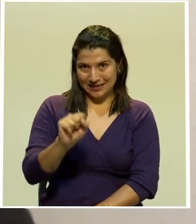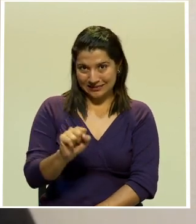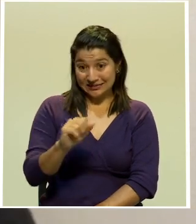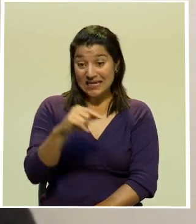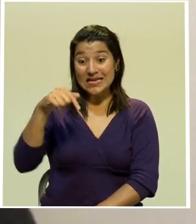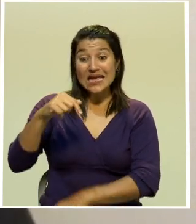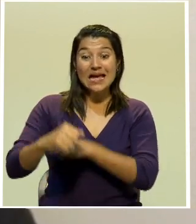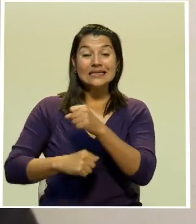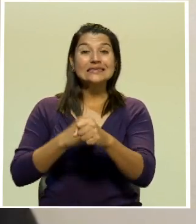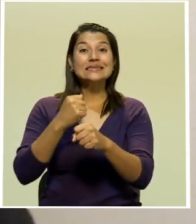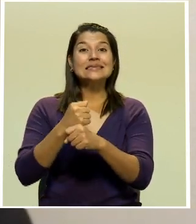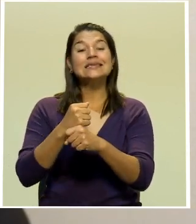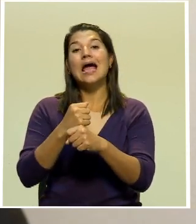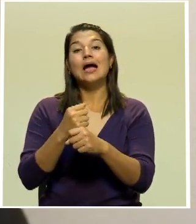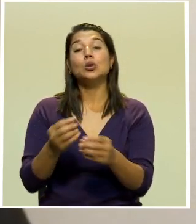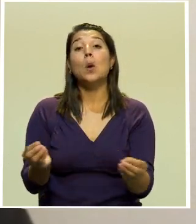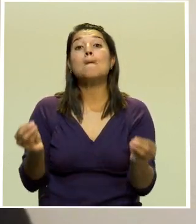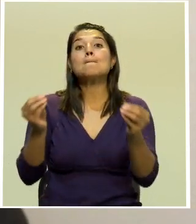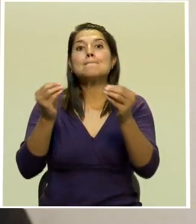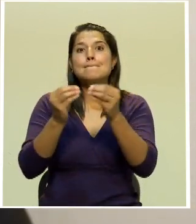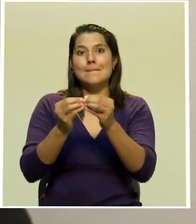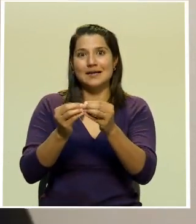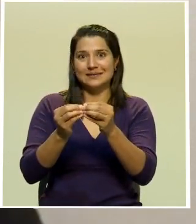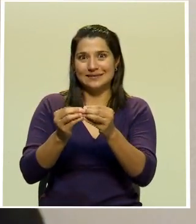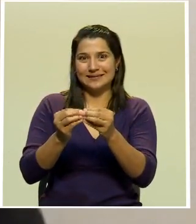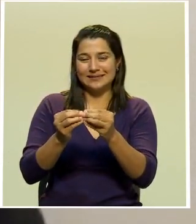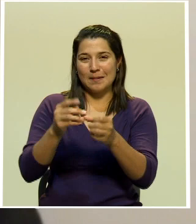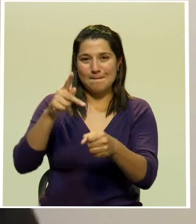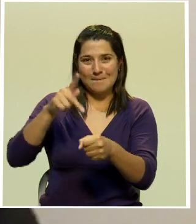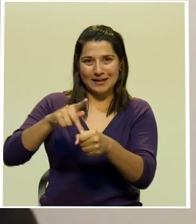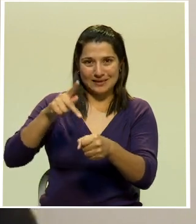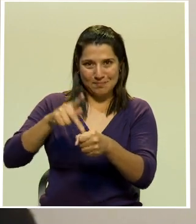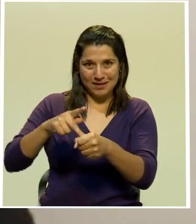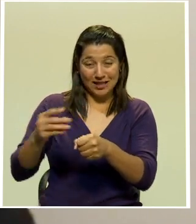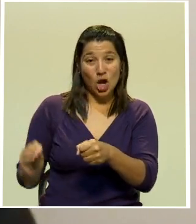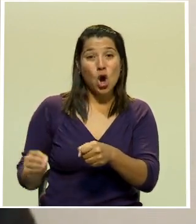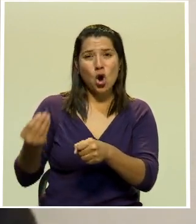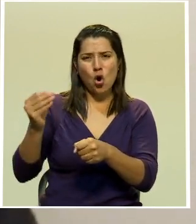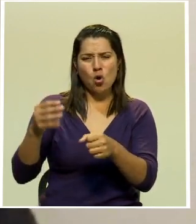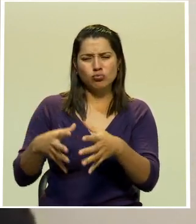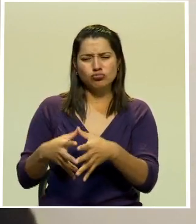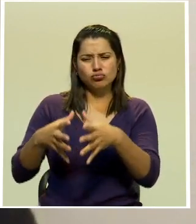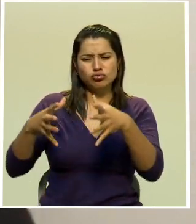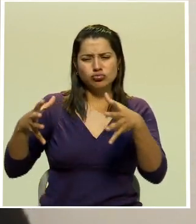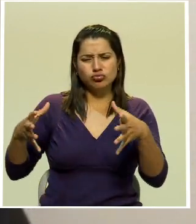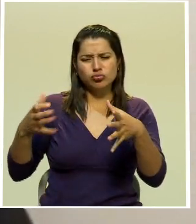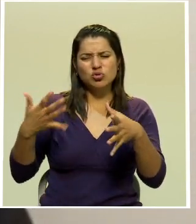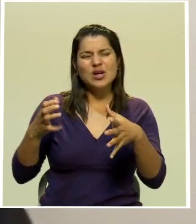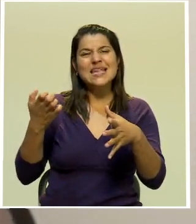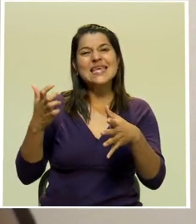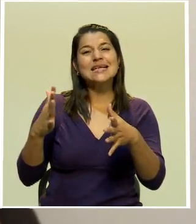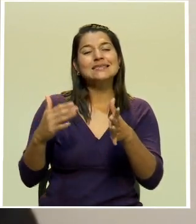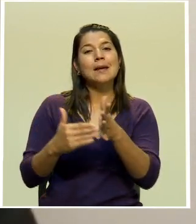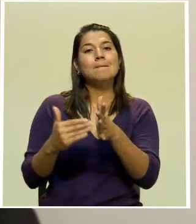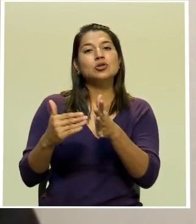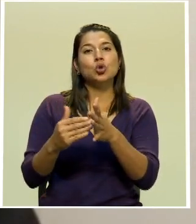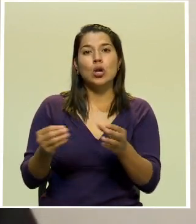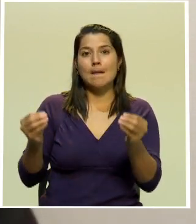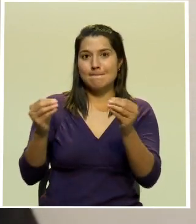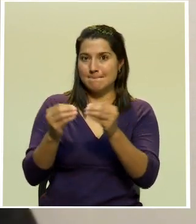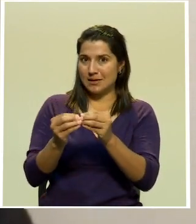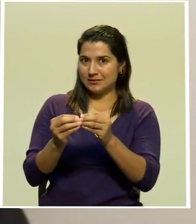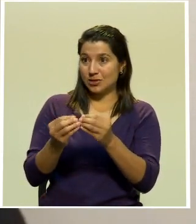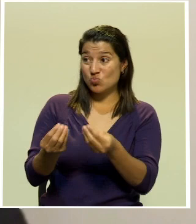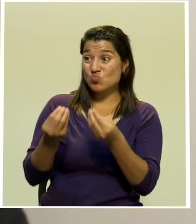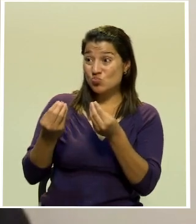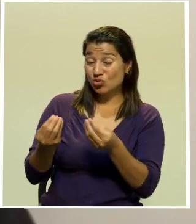elección en la que la participación aumentó, todavía no están todos los votos, pero se estima que aumentó en unos 15 millones, y esos son personas, muchos de ellos